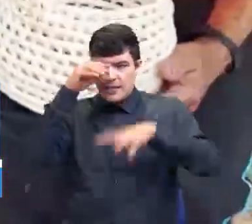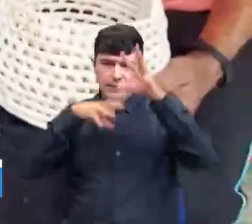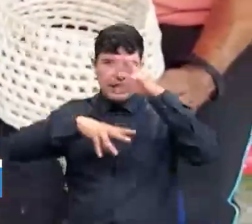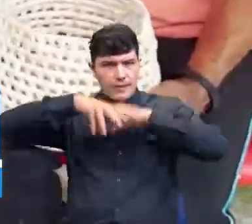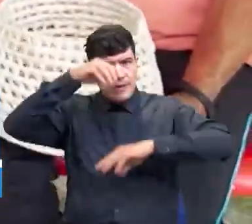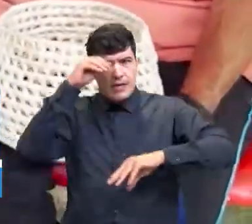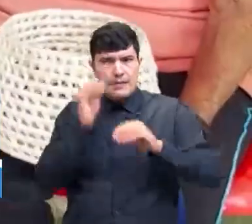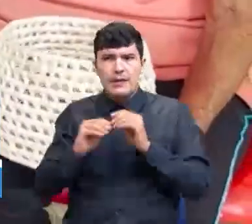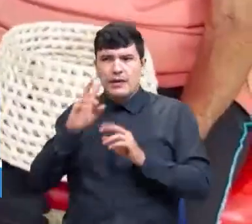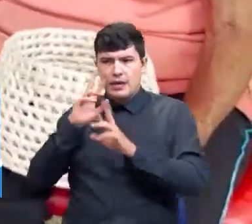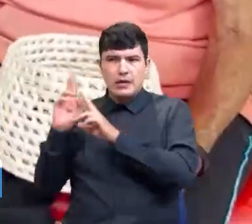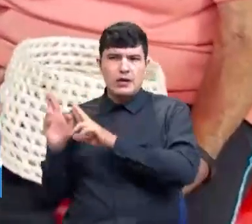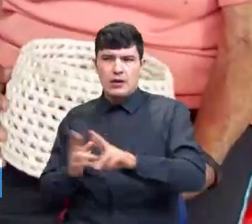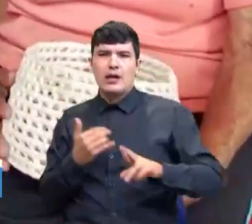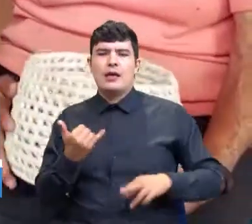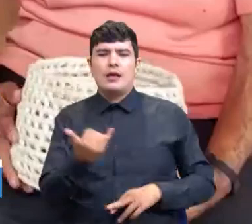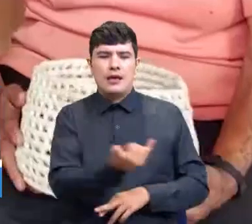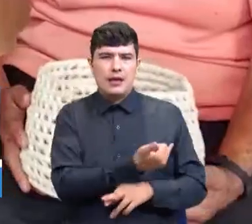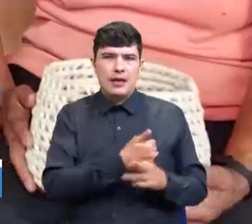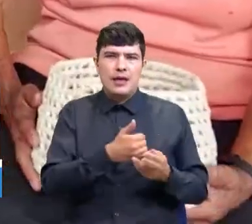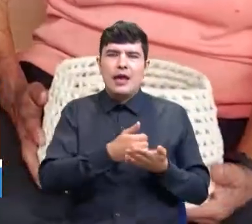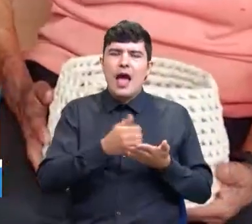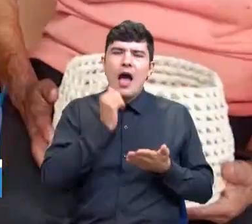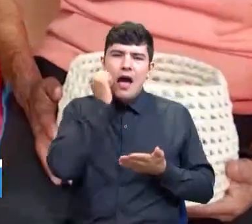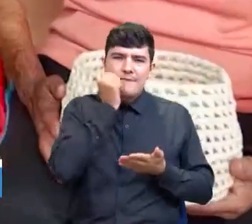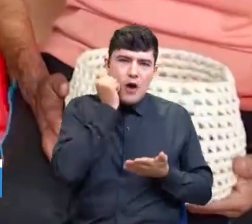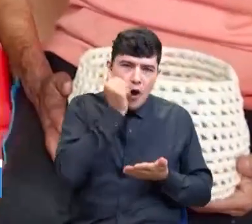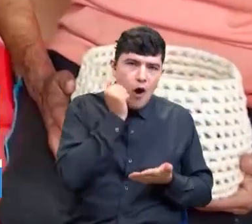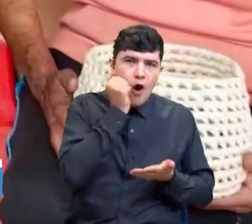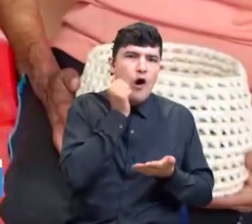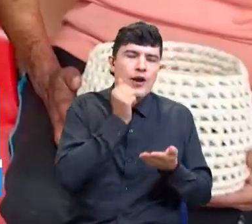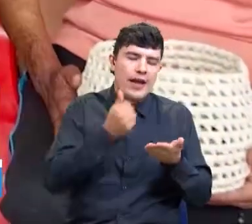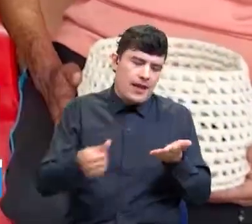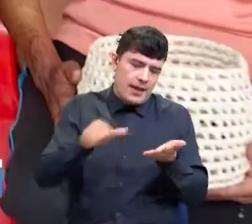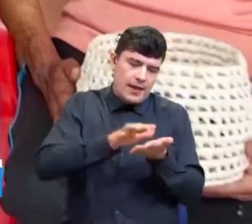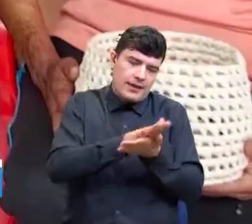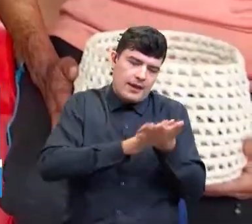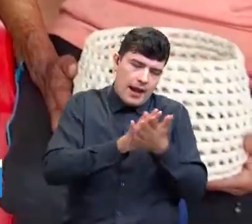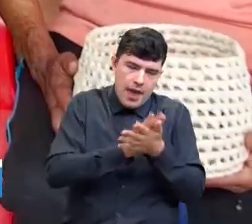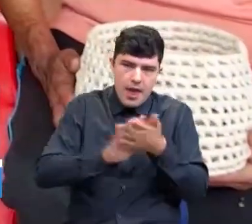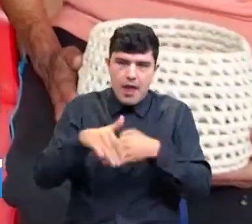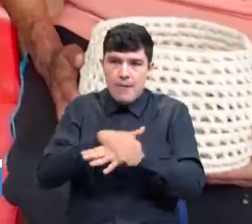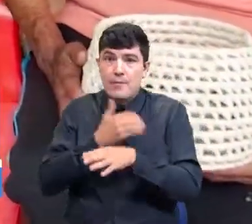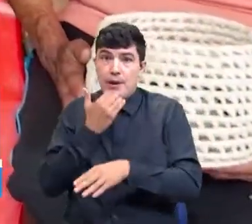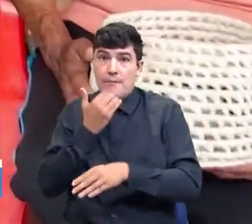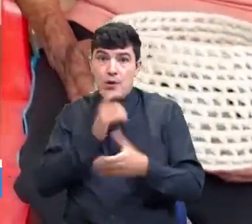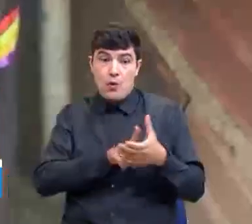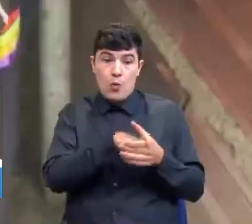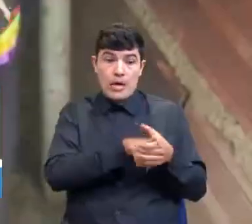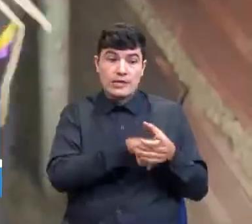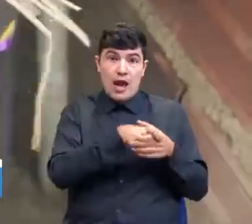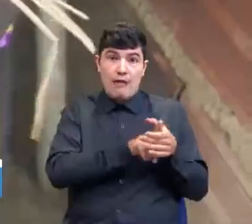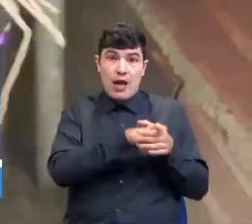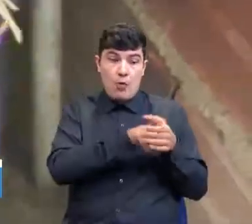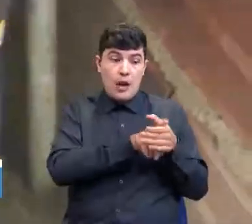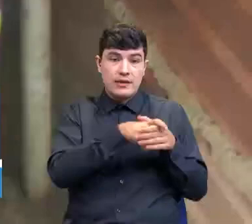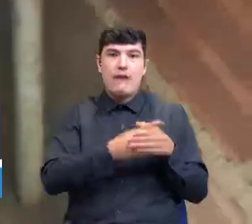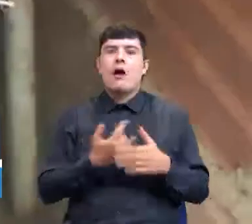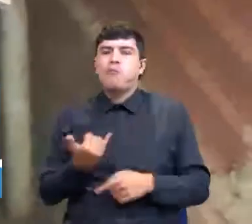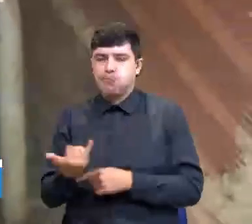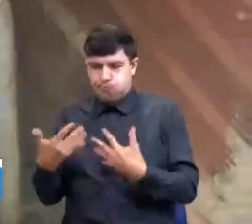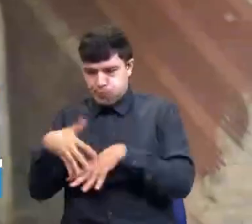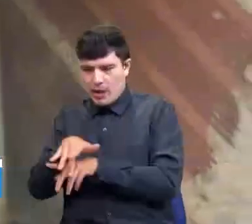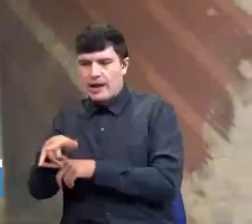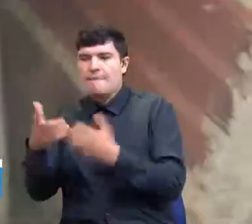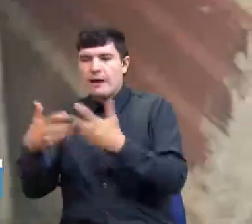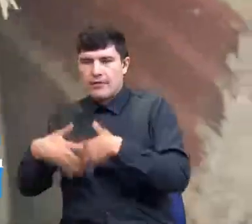hacemos cremas, jabones, utilizamos la guayaba para hacer estos jabones, como pueden ver. Todos los trabajos que yo